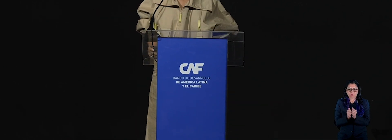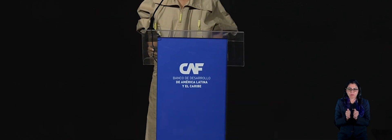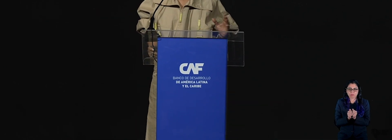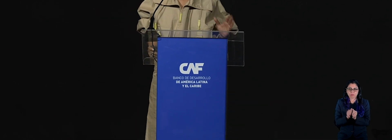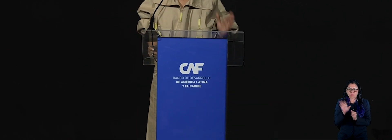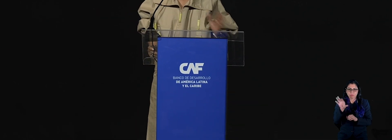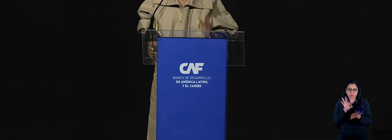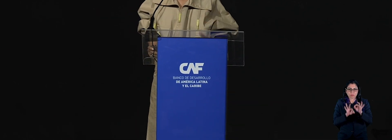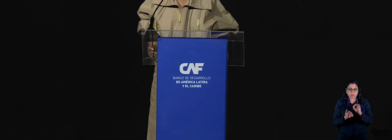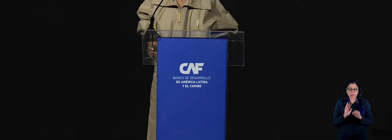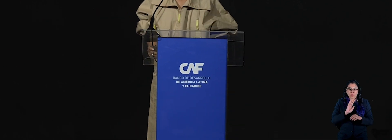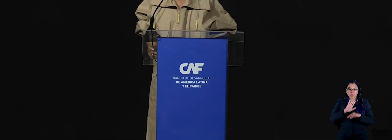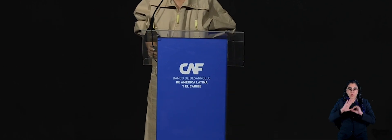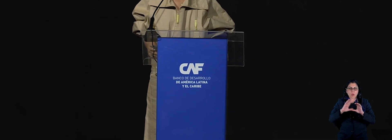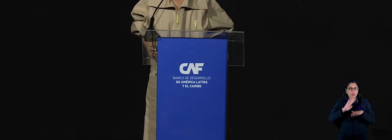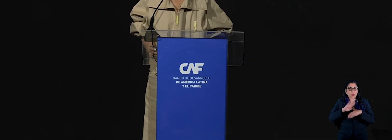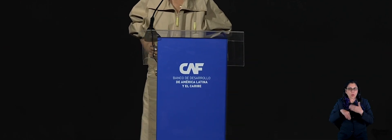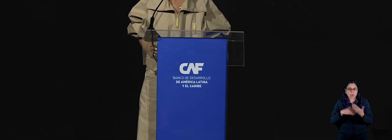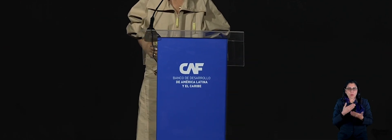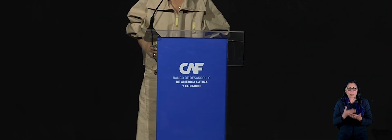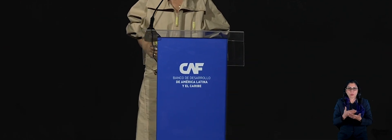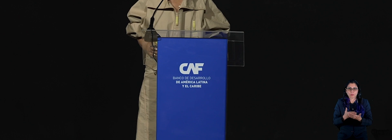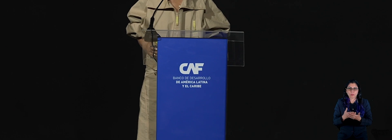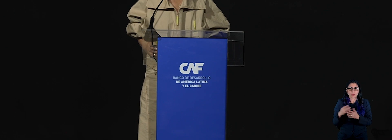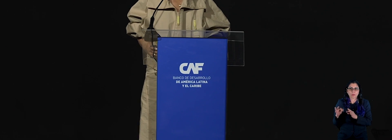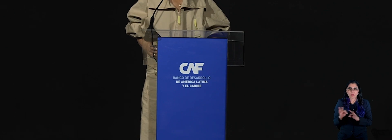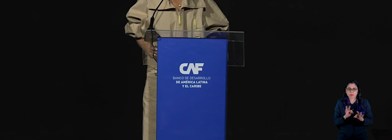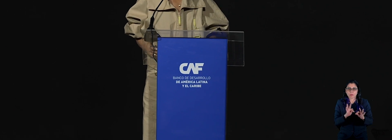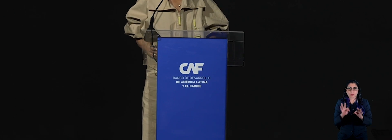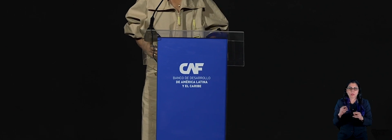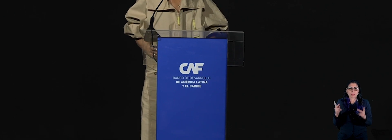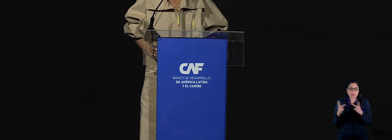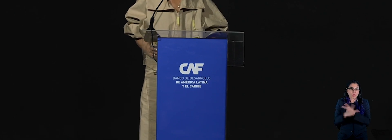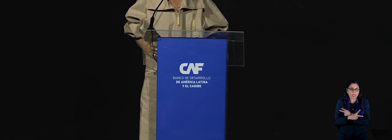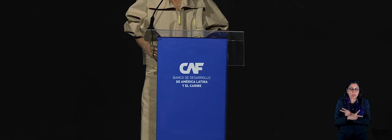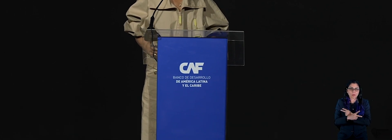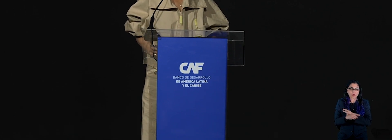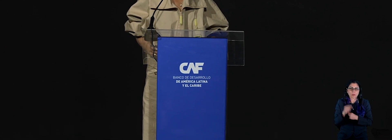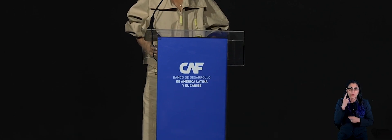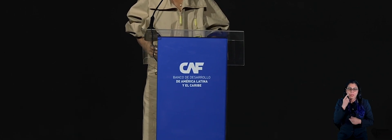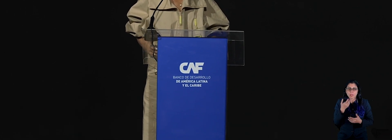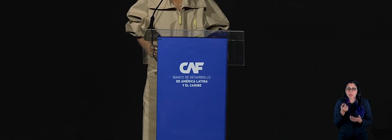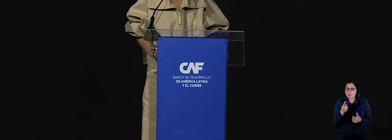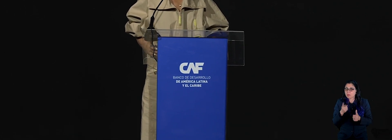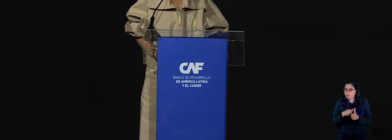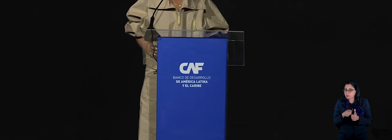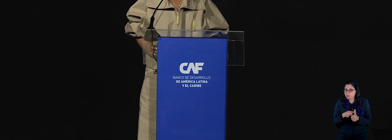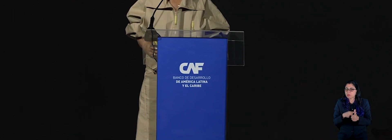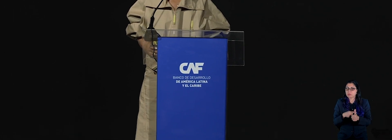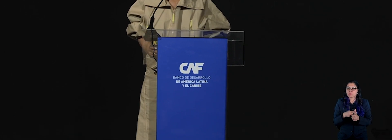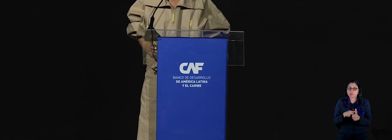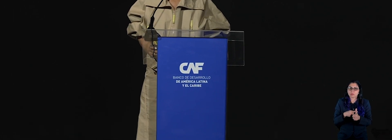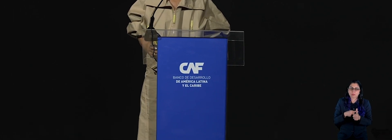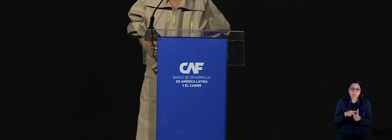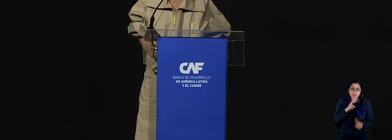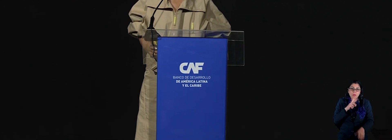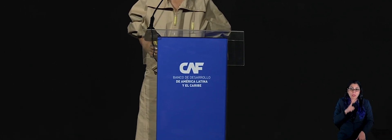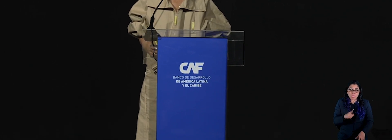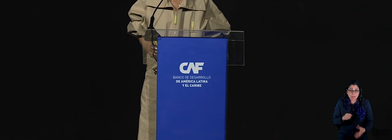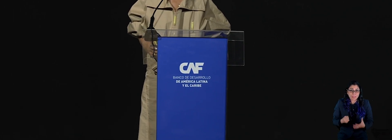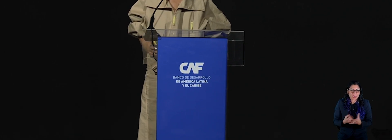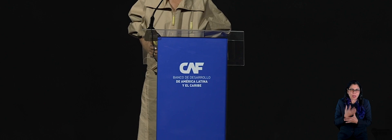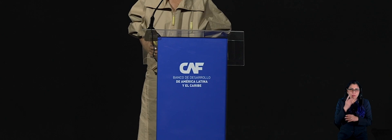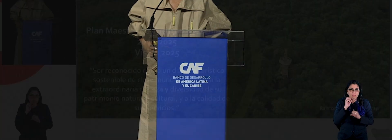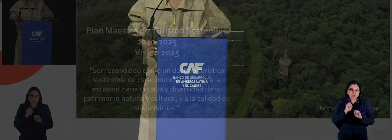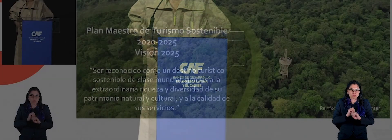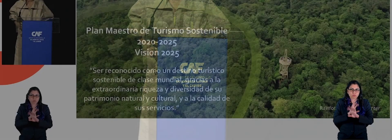nuestras en todos nuestros destinos turísticos prioritarios un trabajo que nos nos permitió validar nuestra